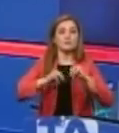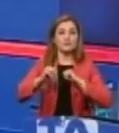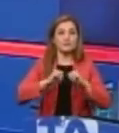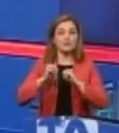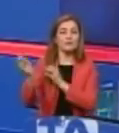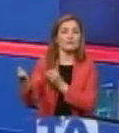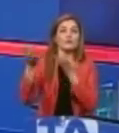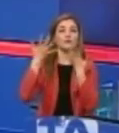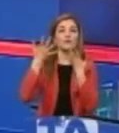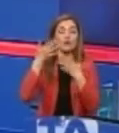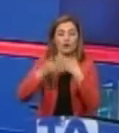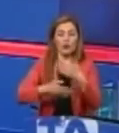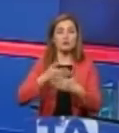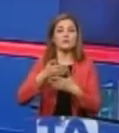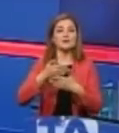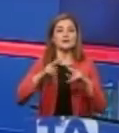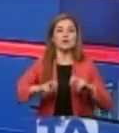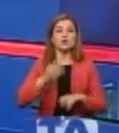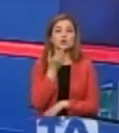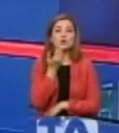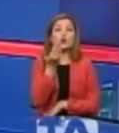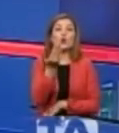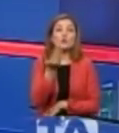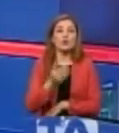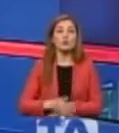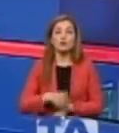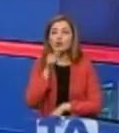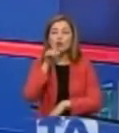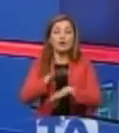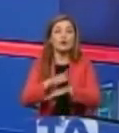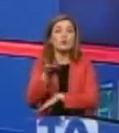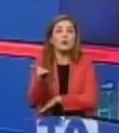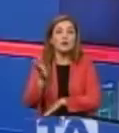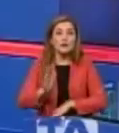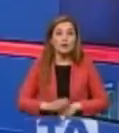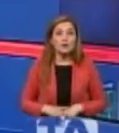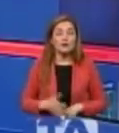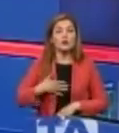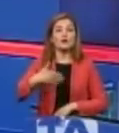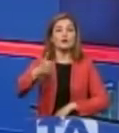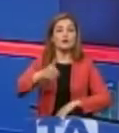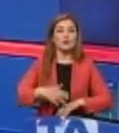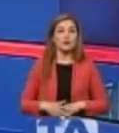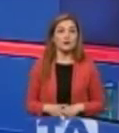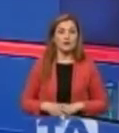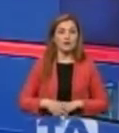para contarnos cómo avanzan las investigaciones para identificar a estos delincuentes. ¿Cómo estás, Jorge?